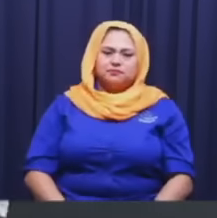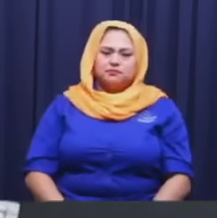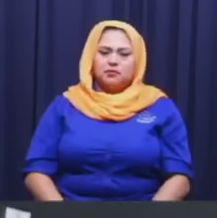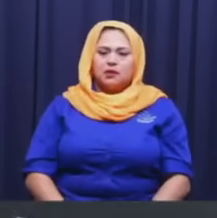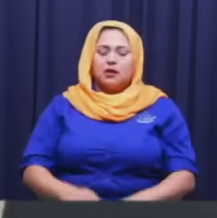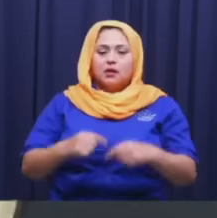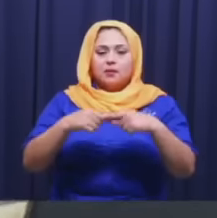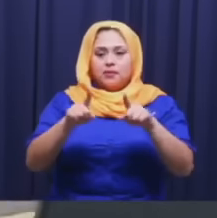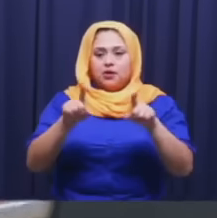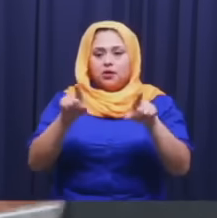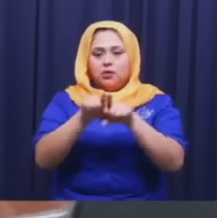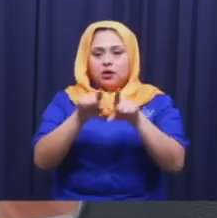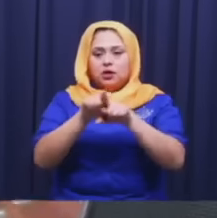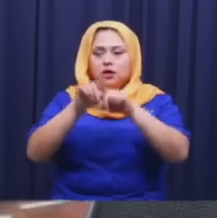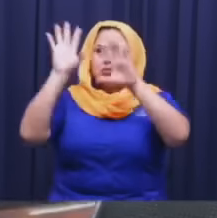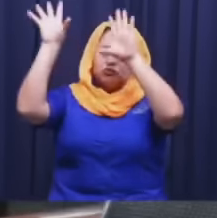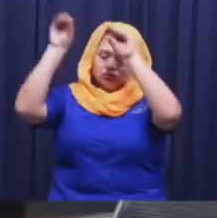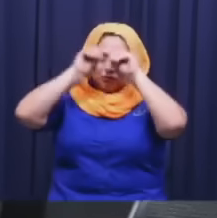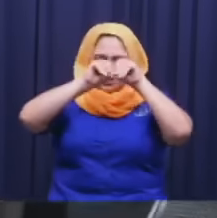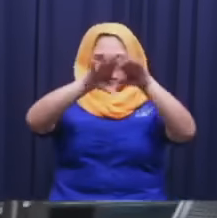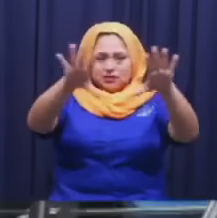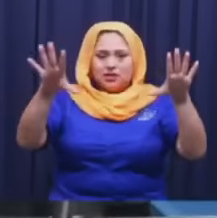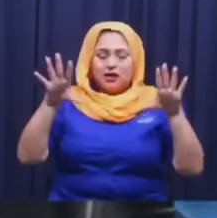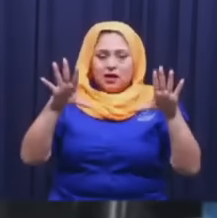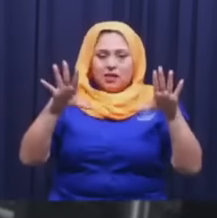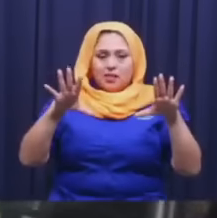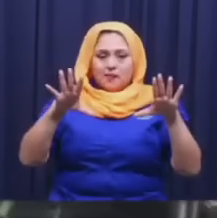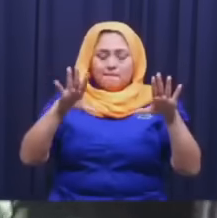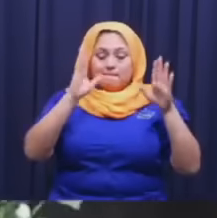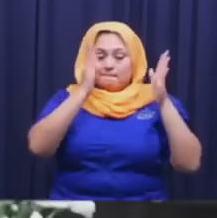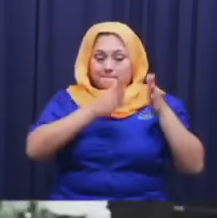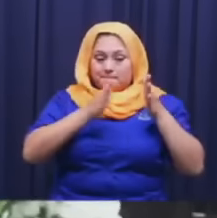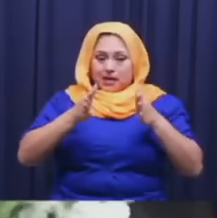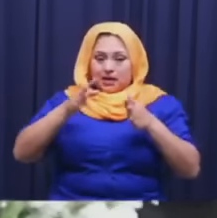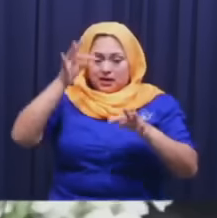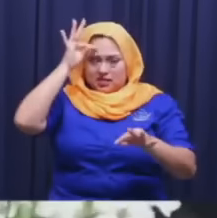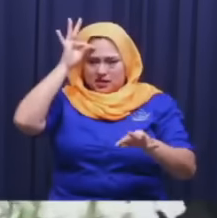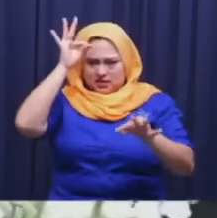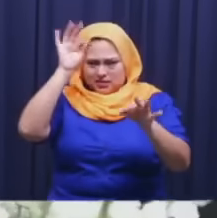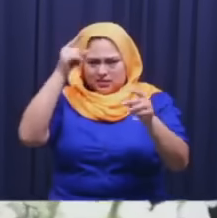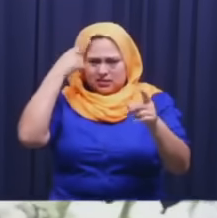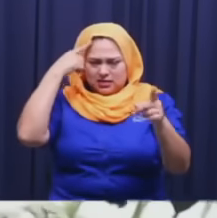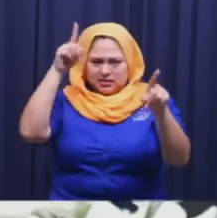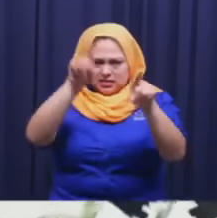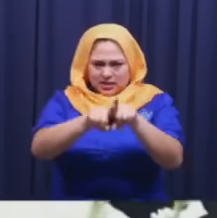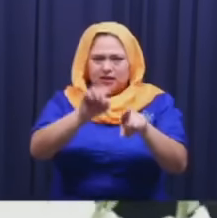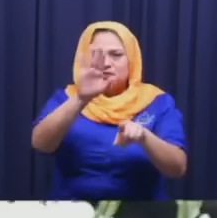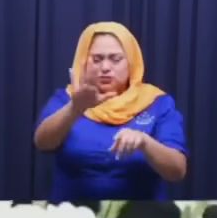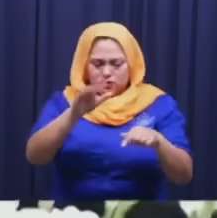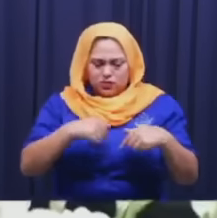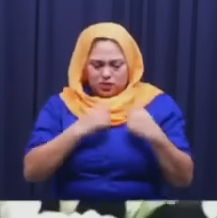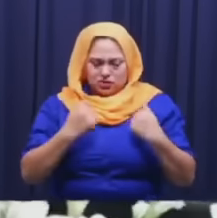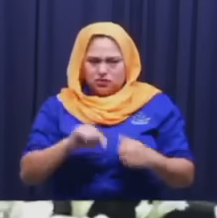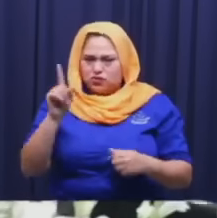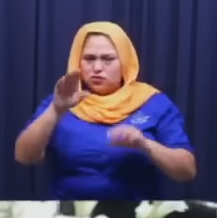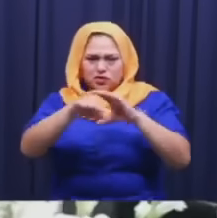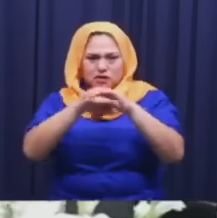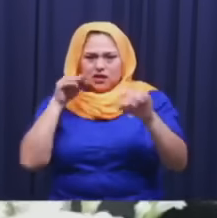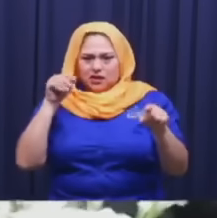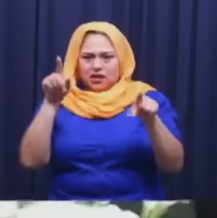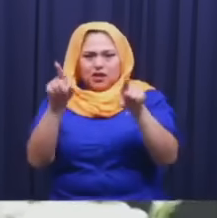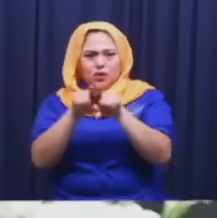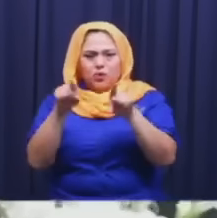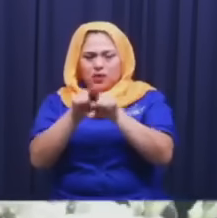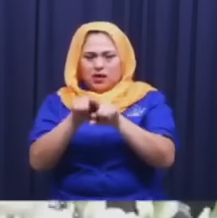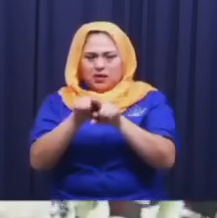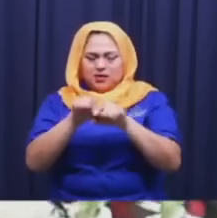Pero así como nos fue ministrado, propóngase en su corazón no salir de este lugar en la misma condición en